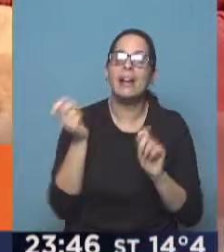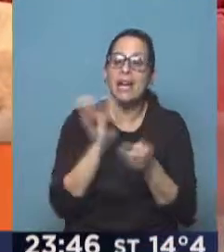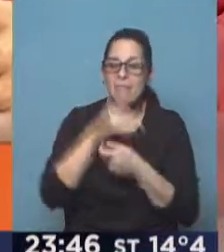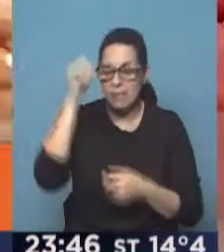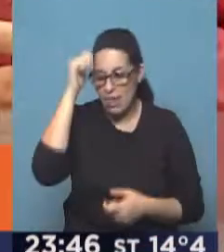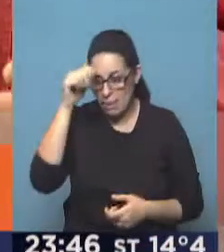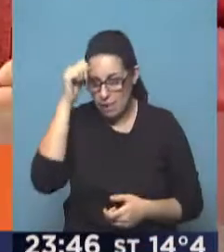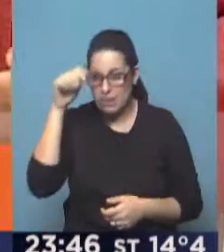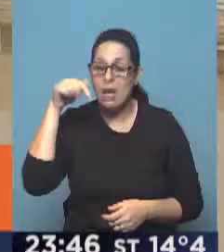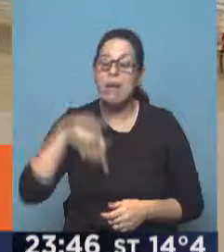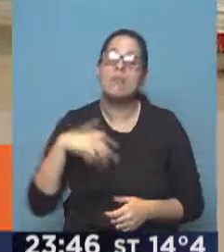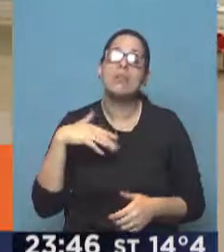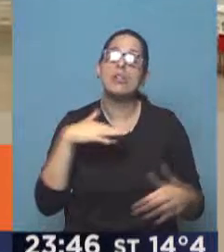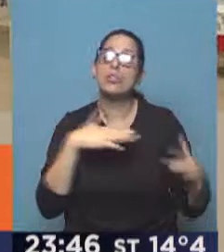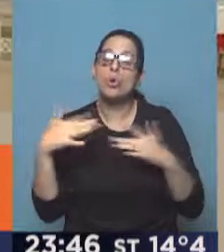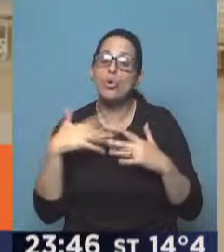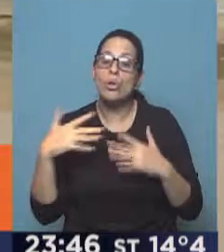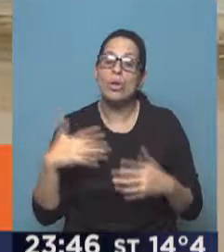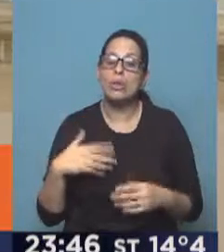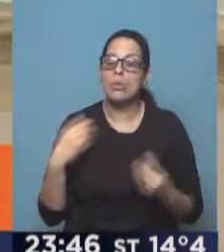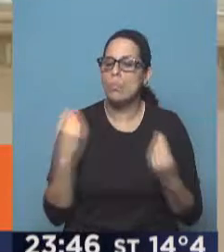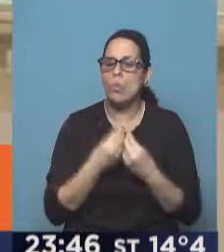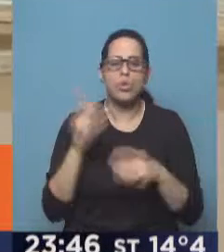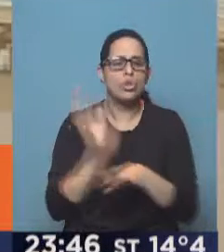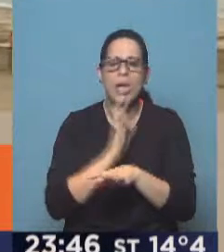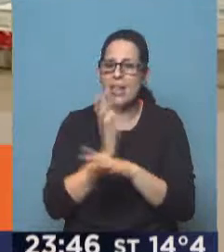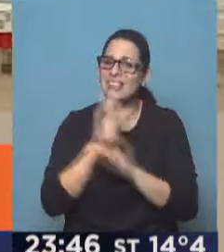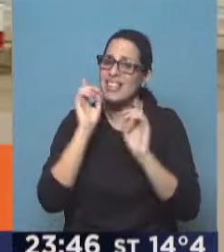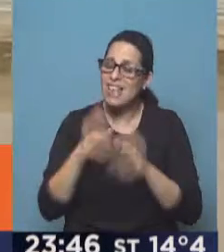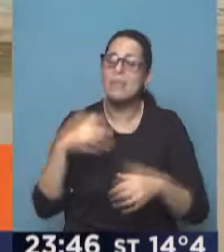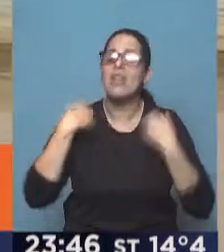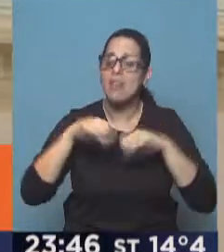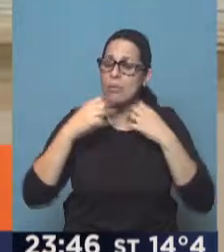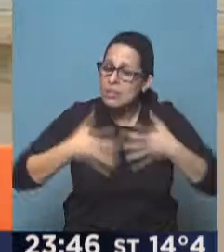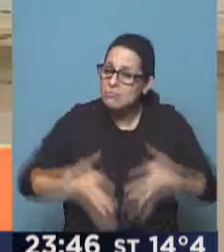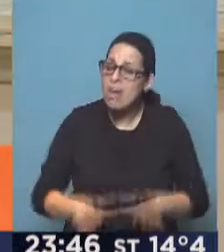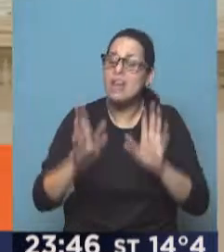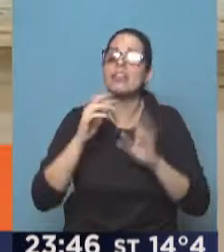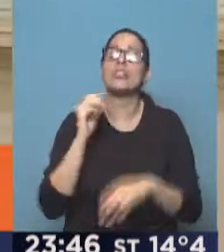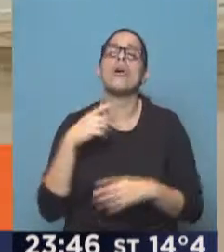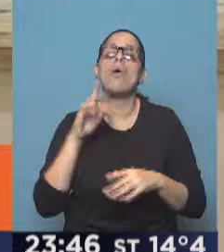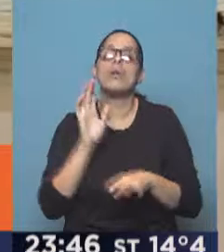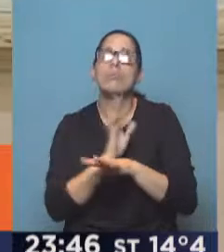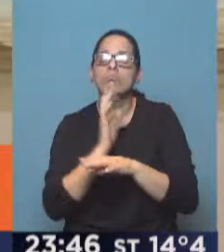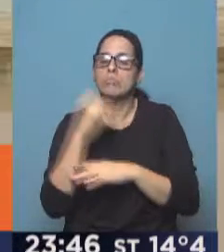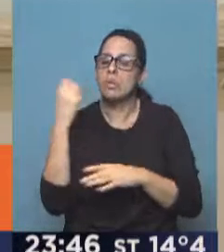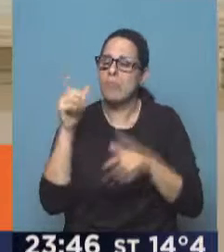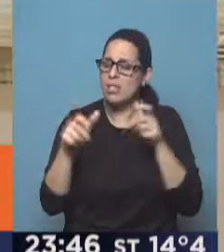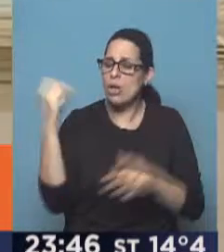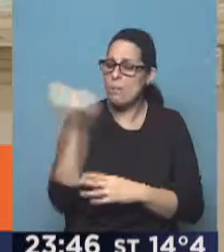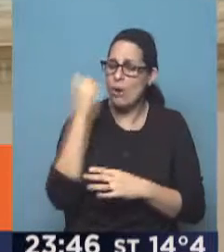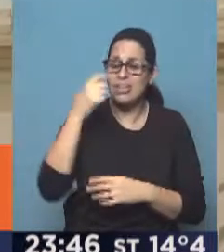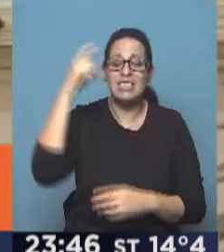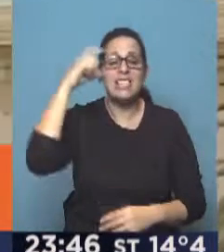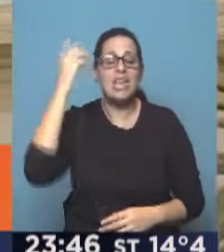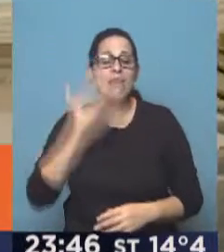Plata. Esta ciudad, que es cuna de grandes artistas y deportistas y de figuras de trascendencia internacional y que el 10 de